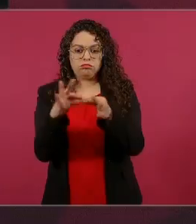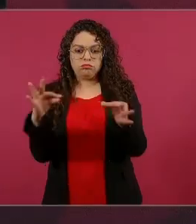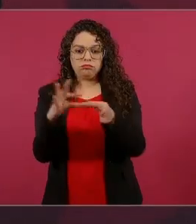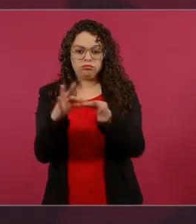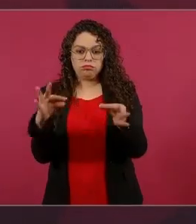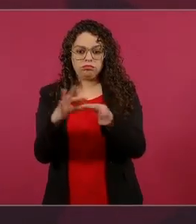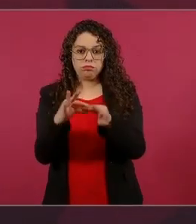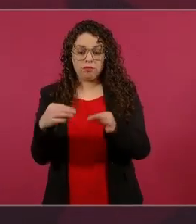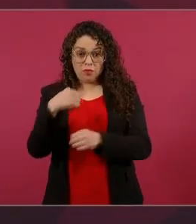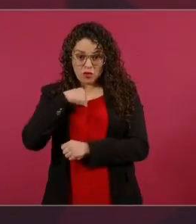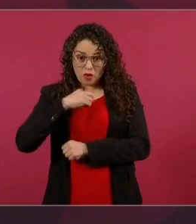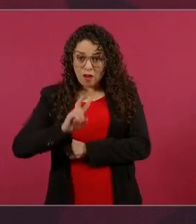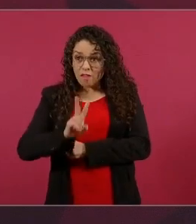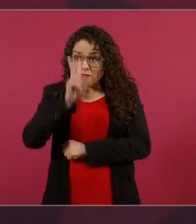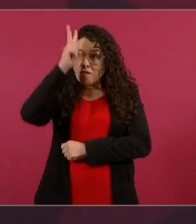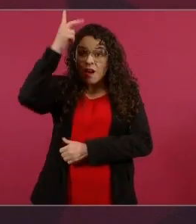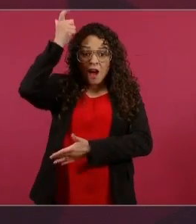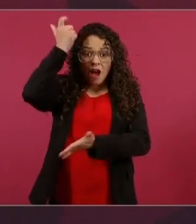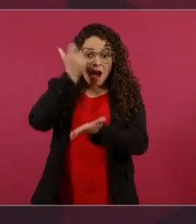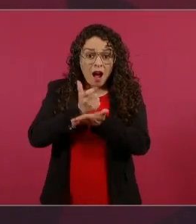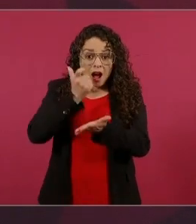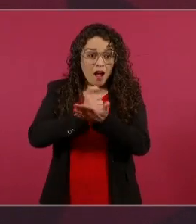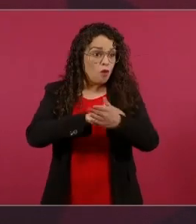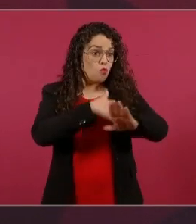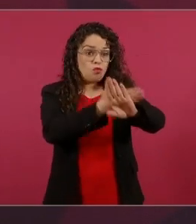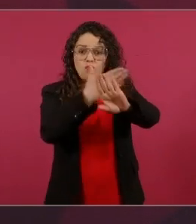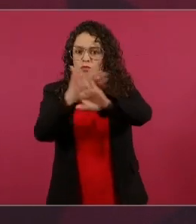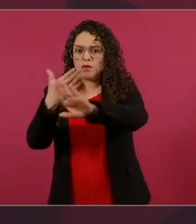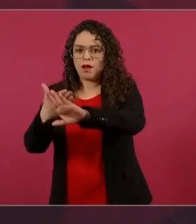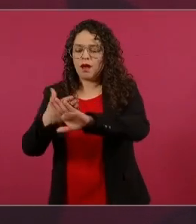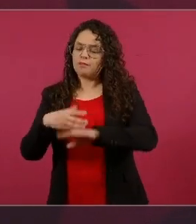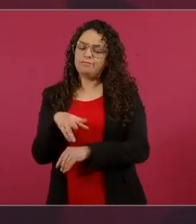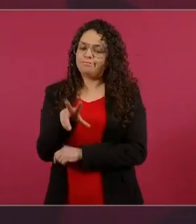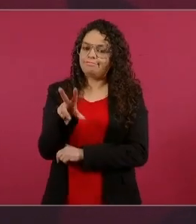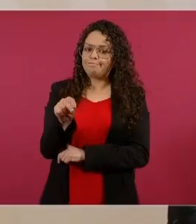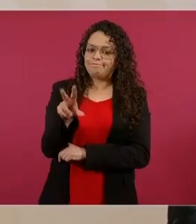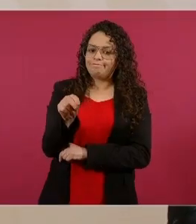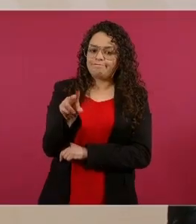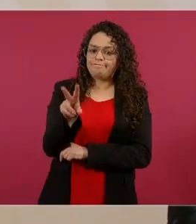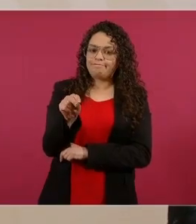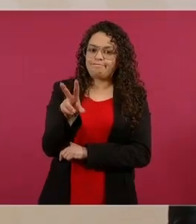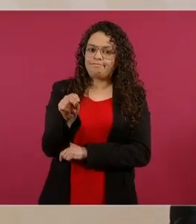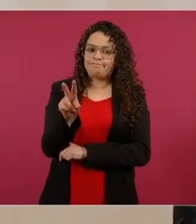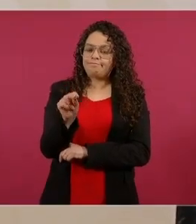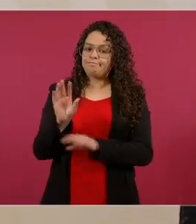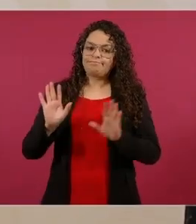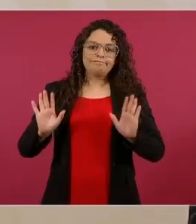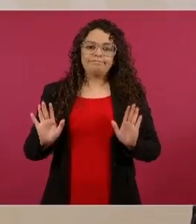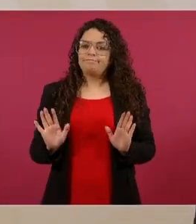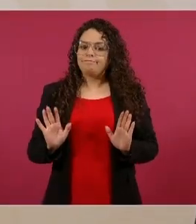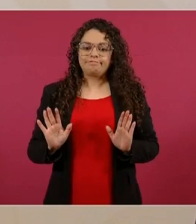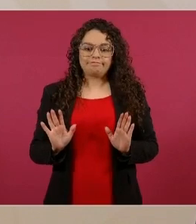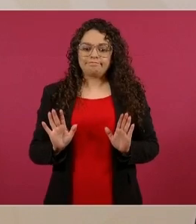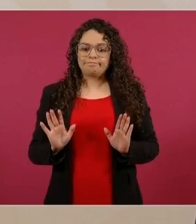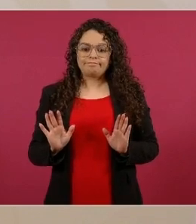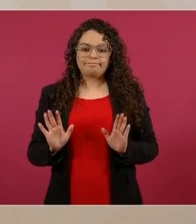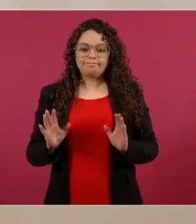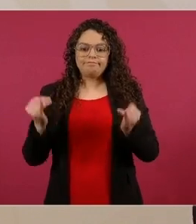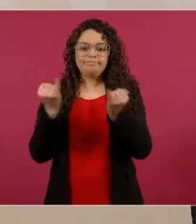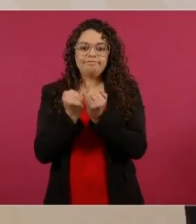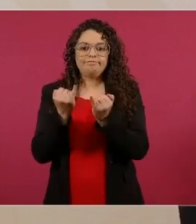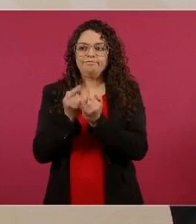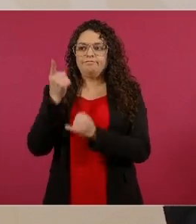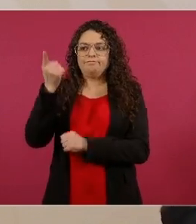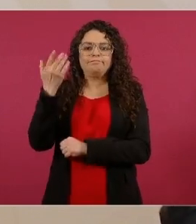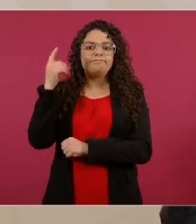venganza que no iba yo a actuar con espectacularidad como lo hizo